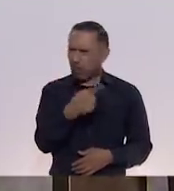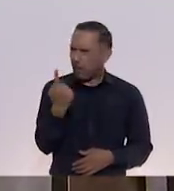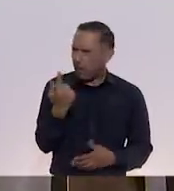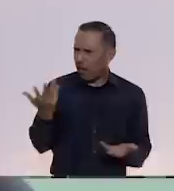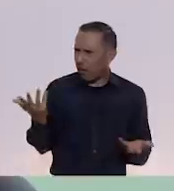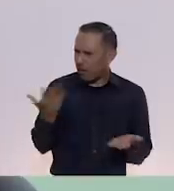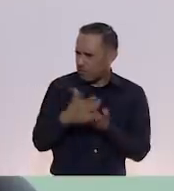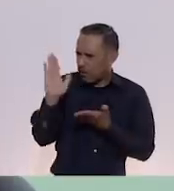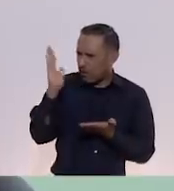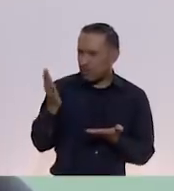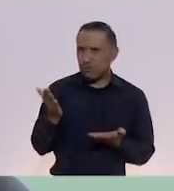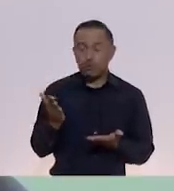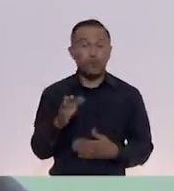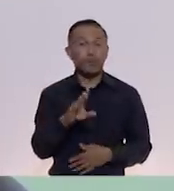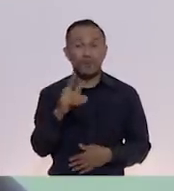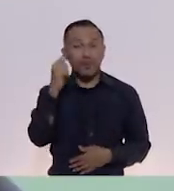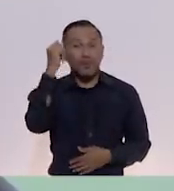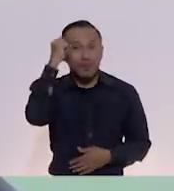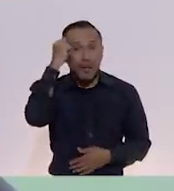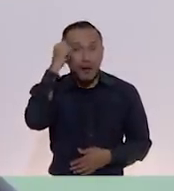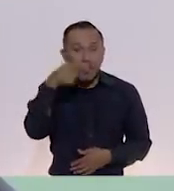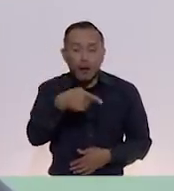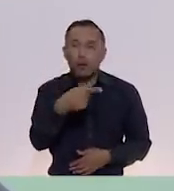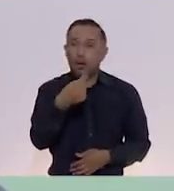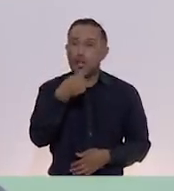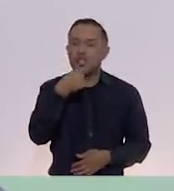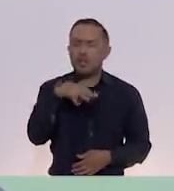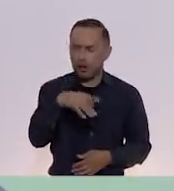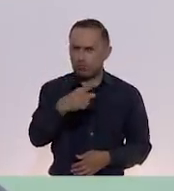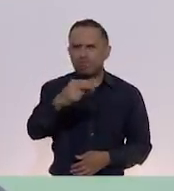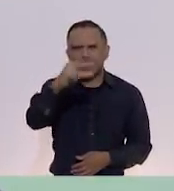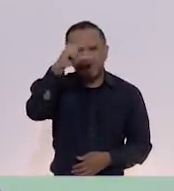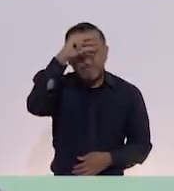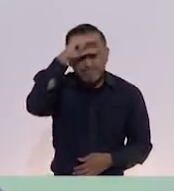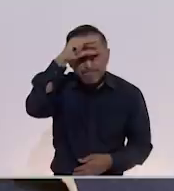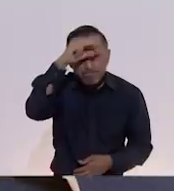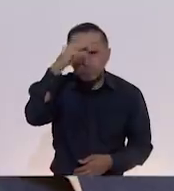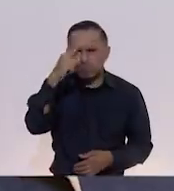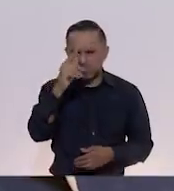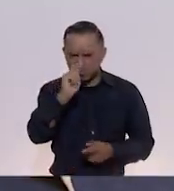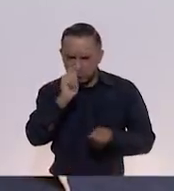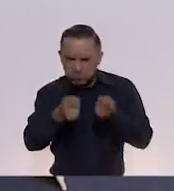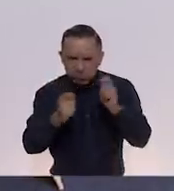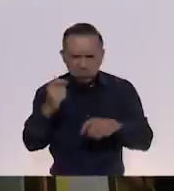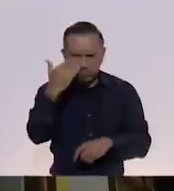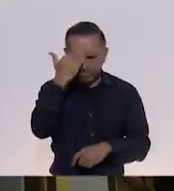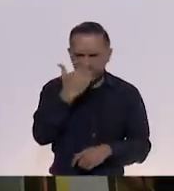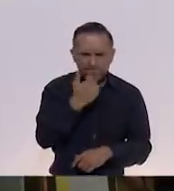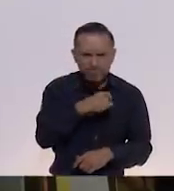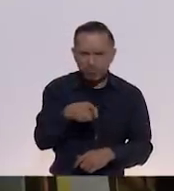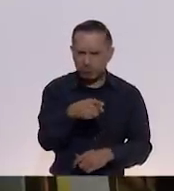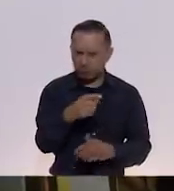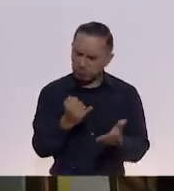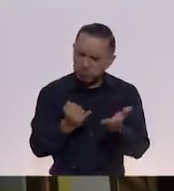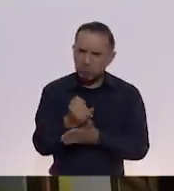Bueno, Tere es una niña muy capaz, inteligente, decidida. Por eso es importante